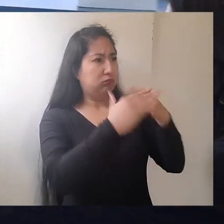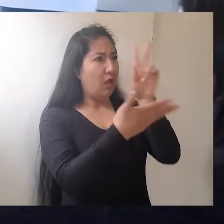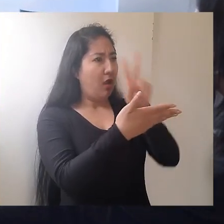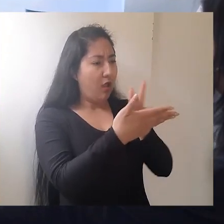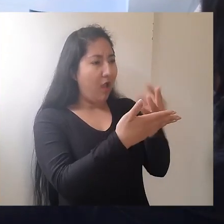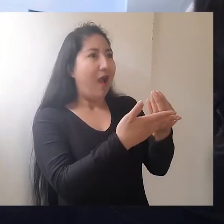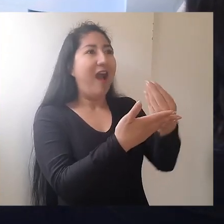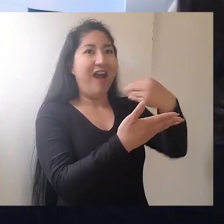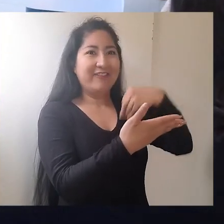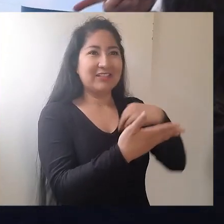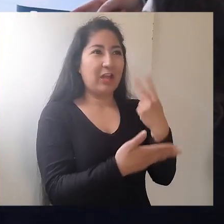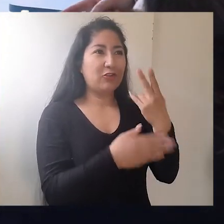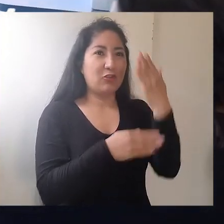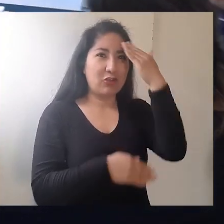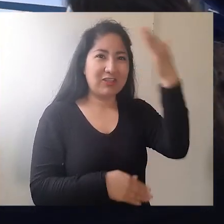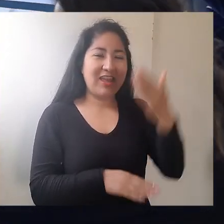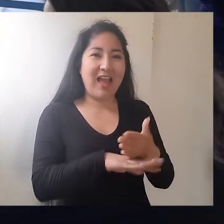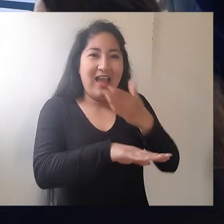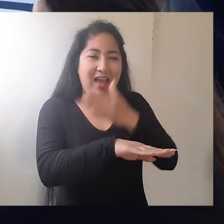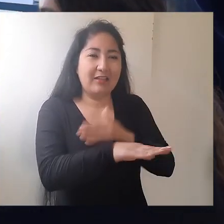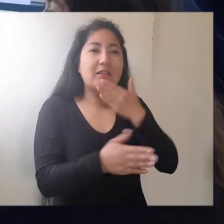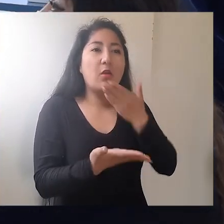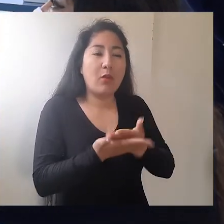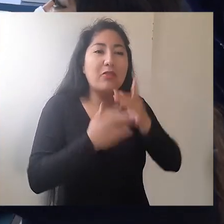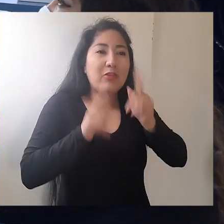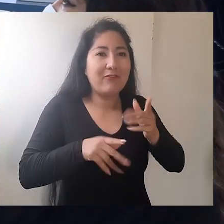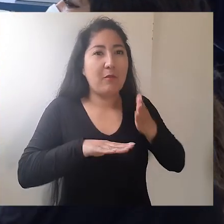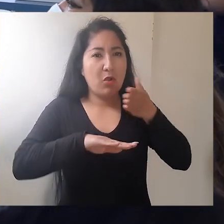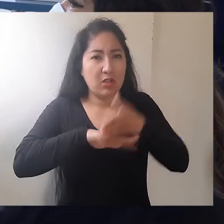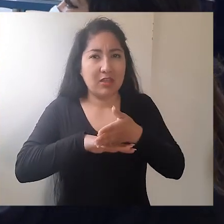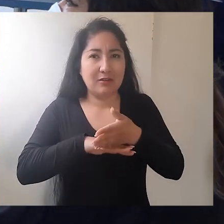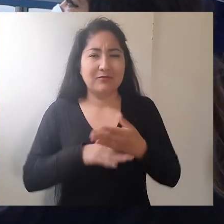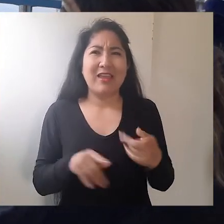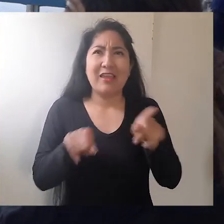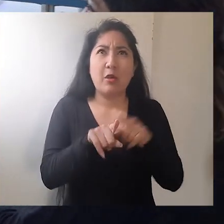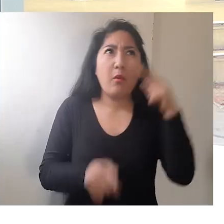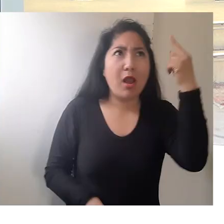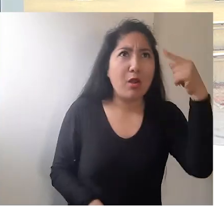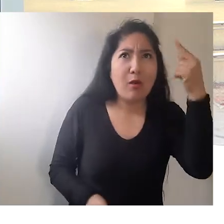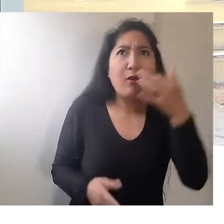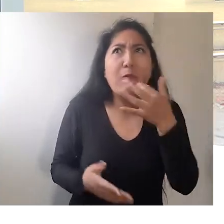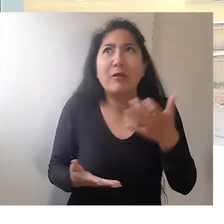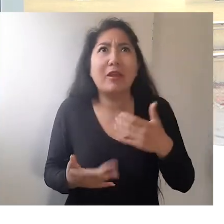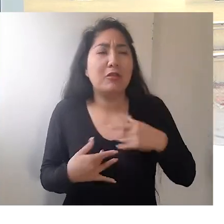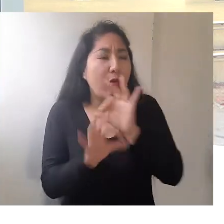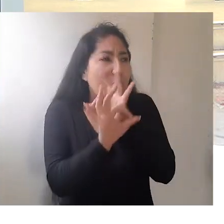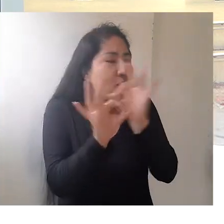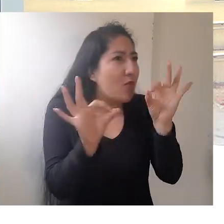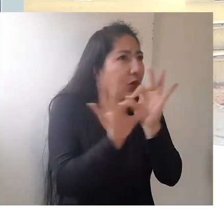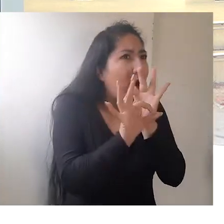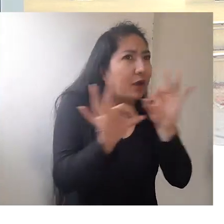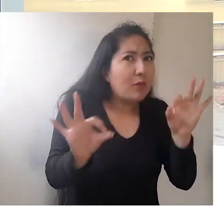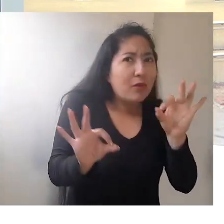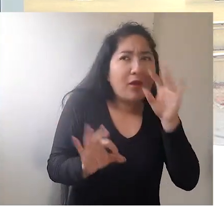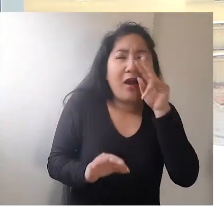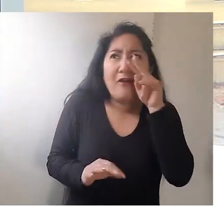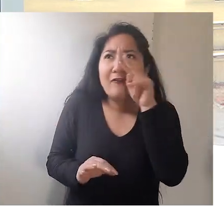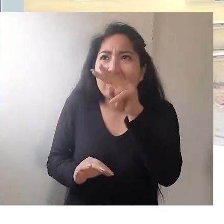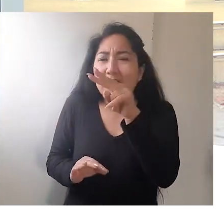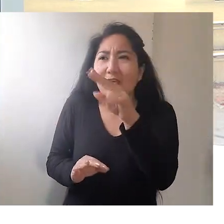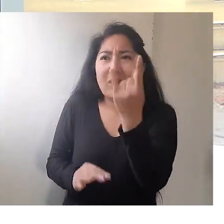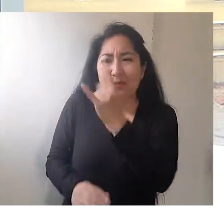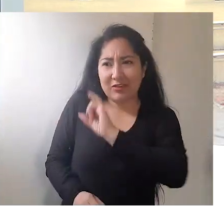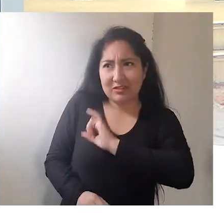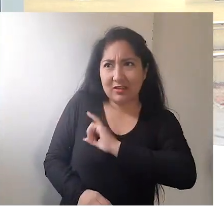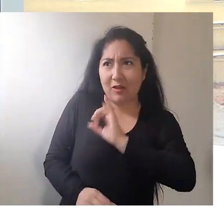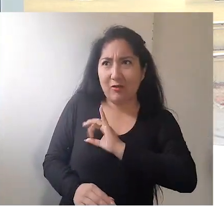Nosotros nos enviaron un correo y nos avisaron como con 2 días de anticipación cuando teníamos que llegar. Oh, igual loco, porque no había visto, yo nunca había venido, ni